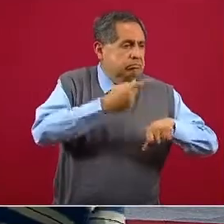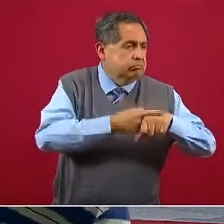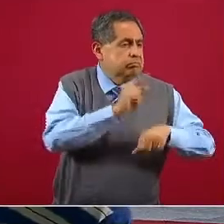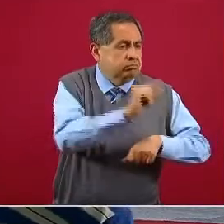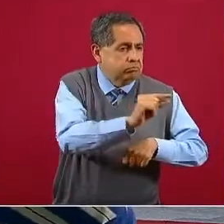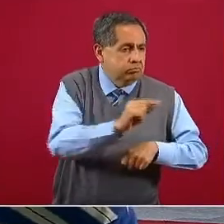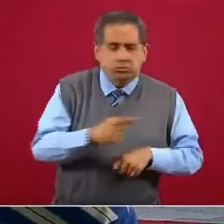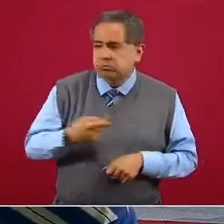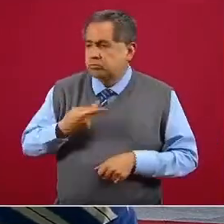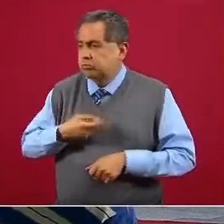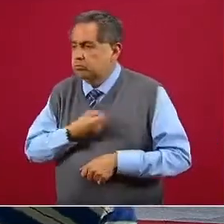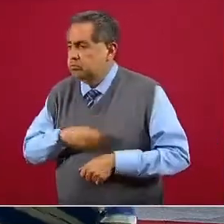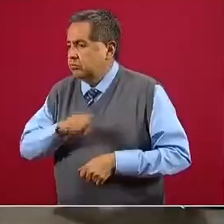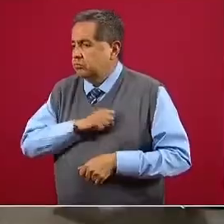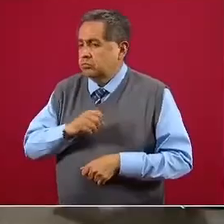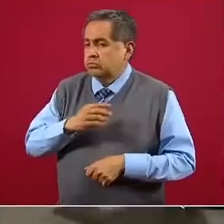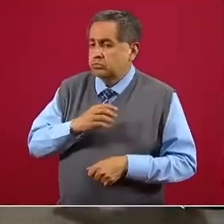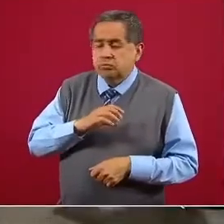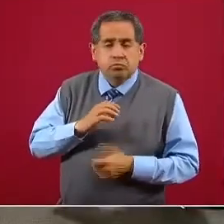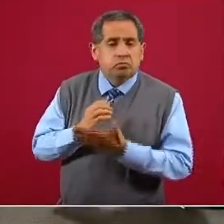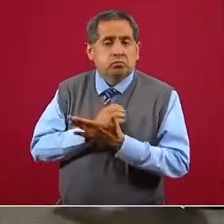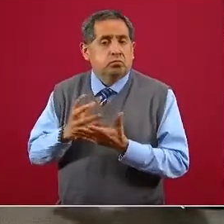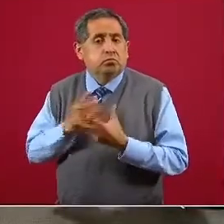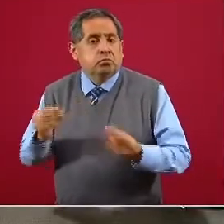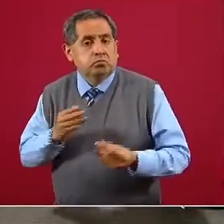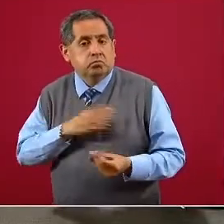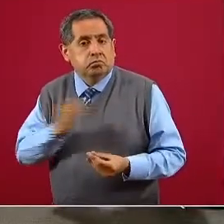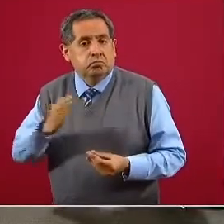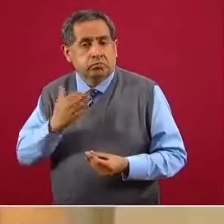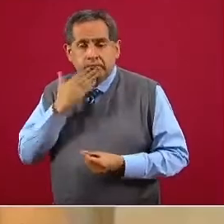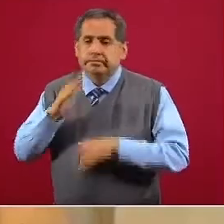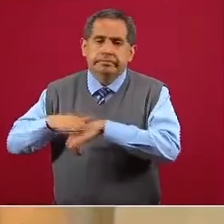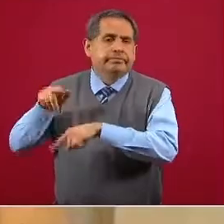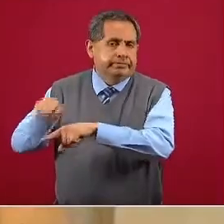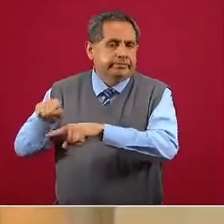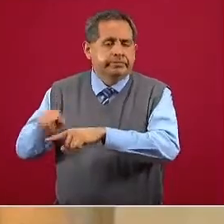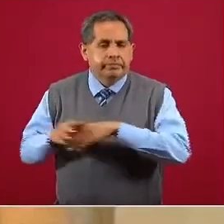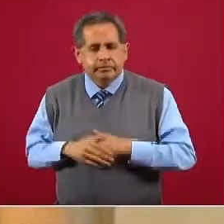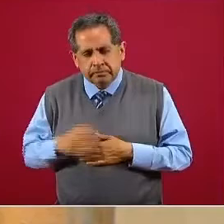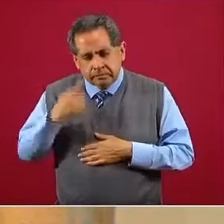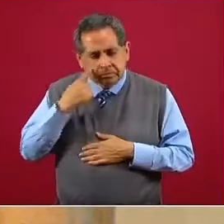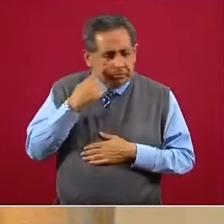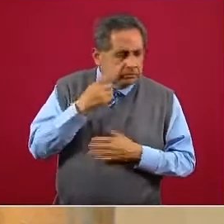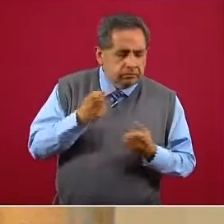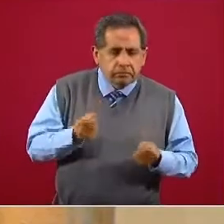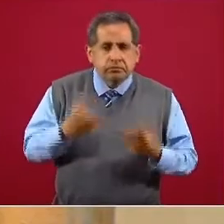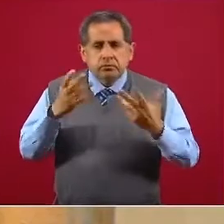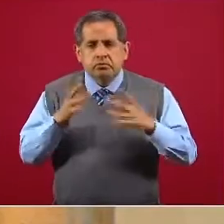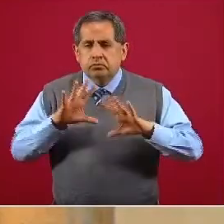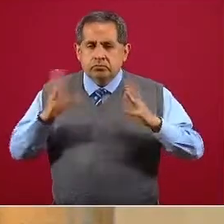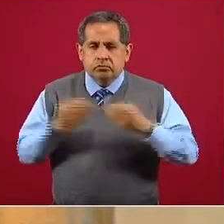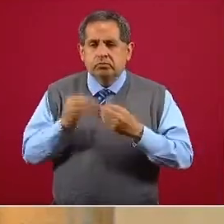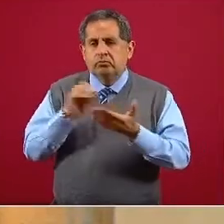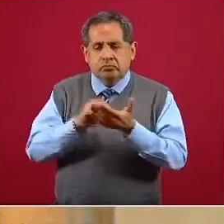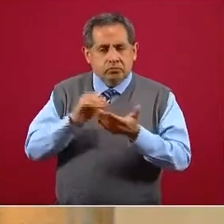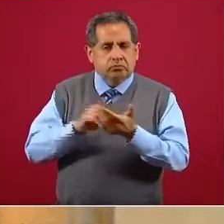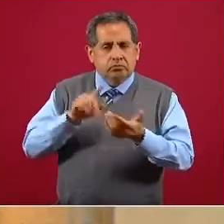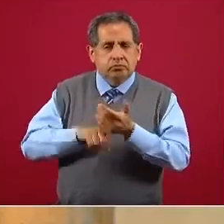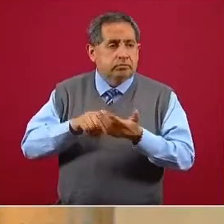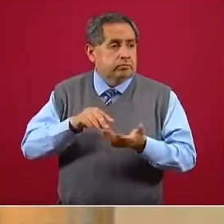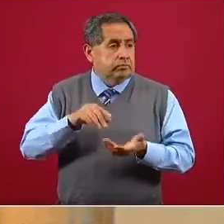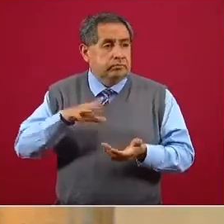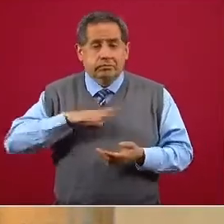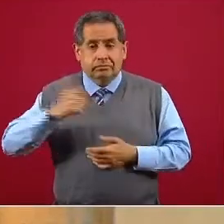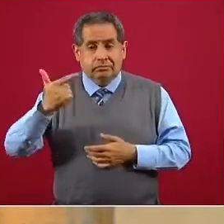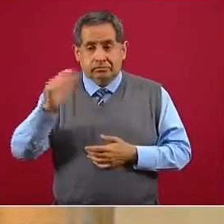enfermado de COVID-19. El indicador de casos activos a nivel nacional continúa en